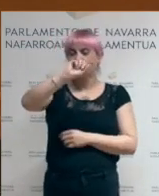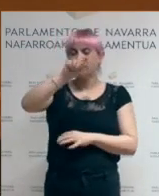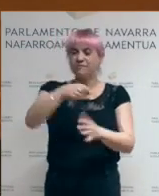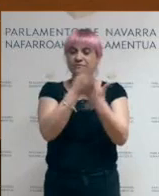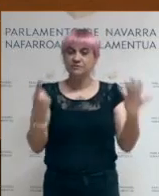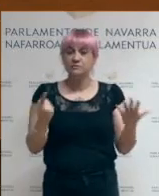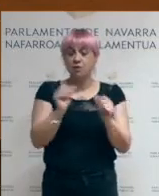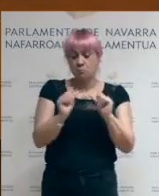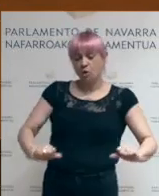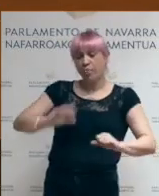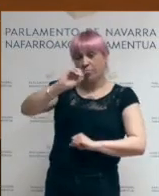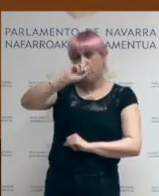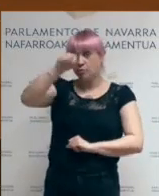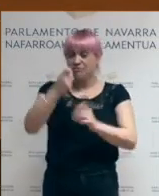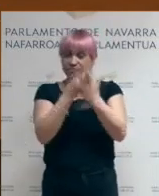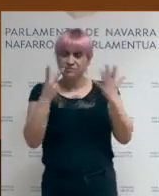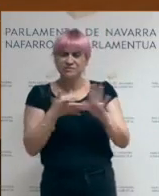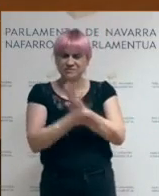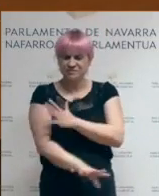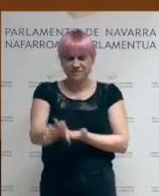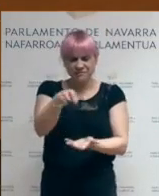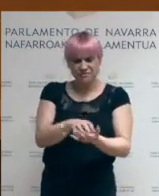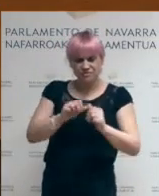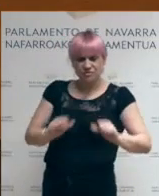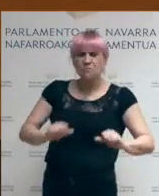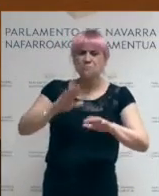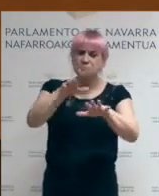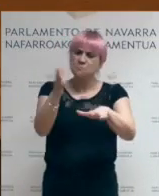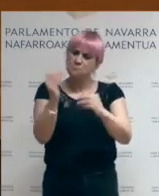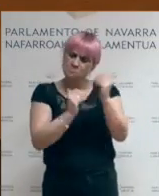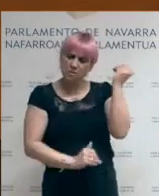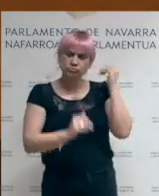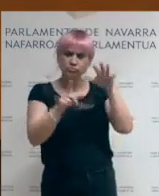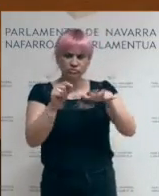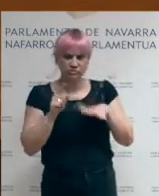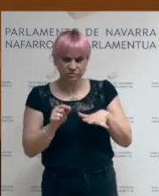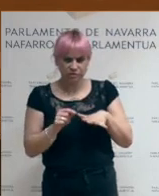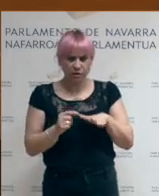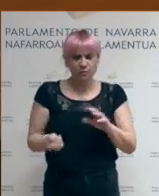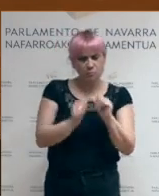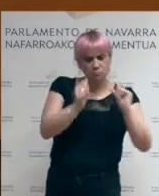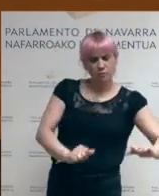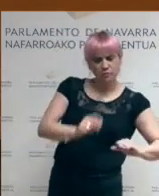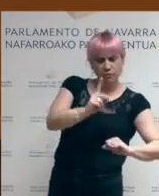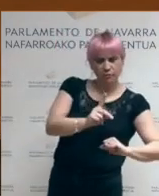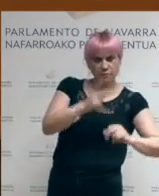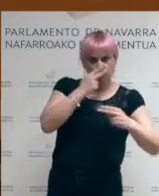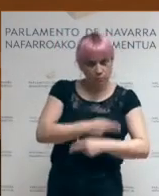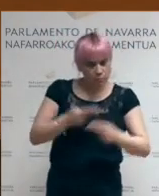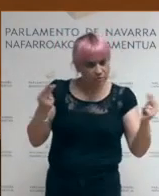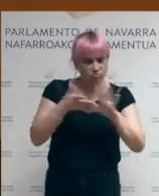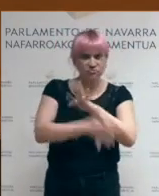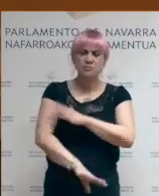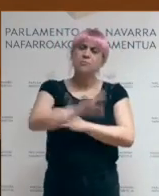En resumen, la media de todos los centros de Navarra es menos 1,60 y la media de los centros del modelo D públicos es